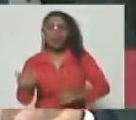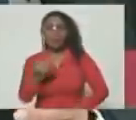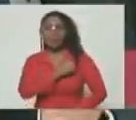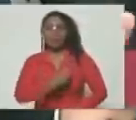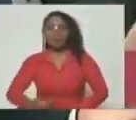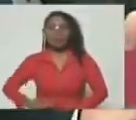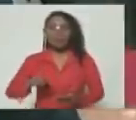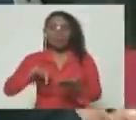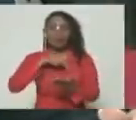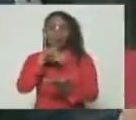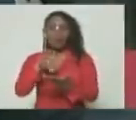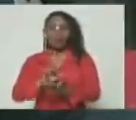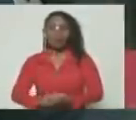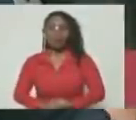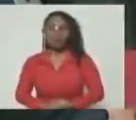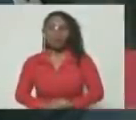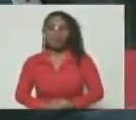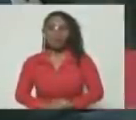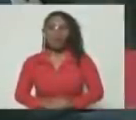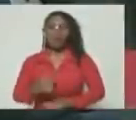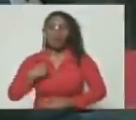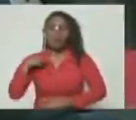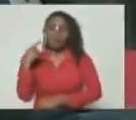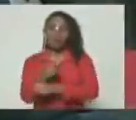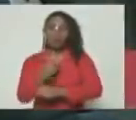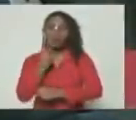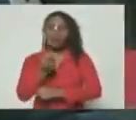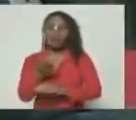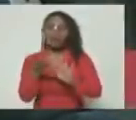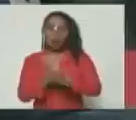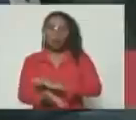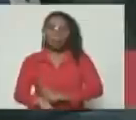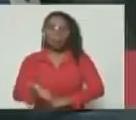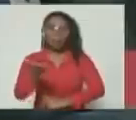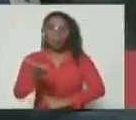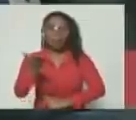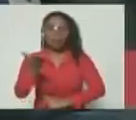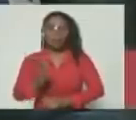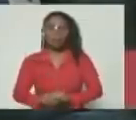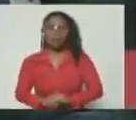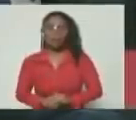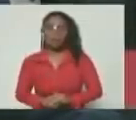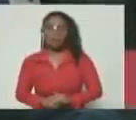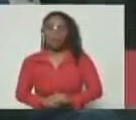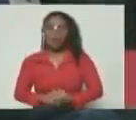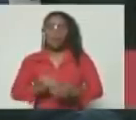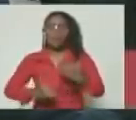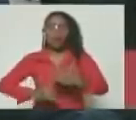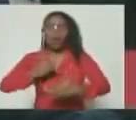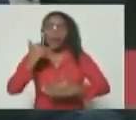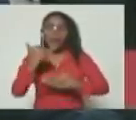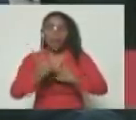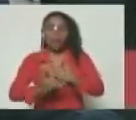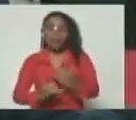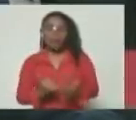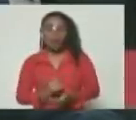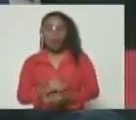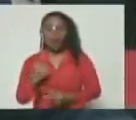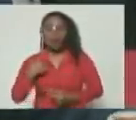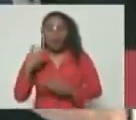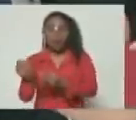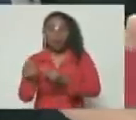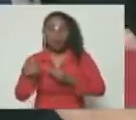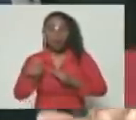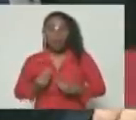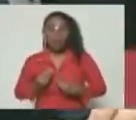Nacional. Debo mencionar, dada la importancia de los proyectos que nos han sido